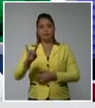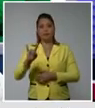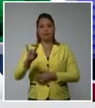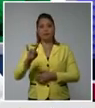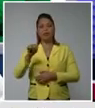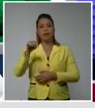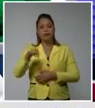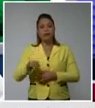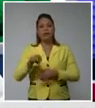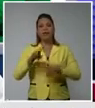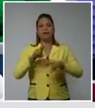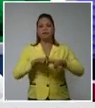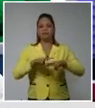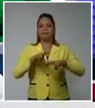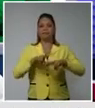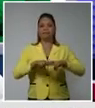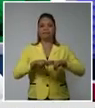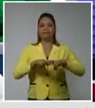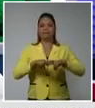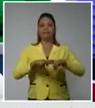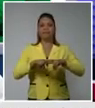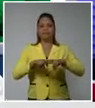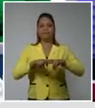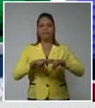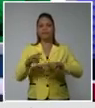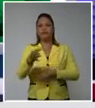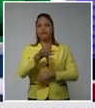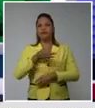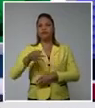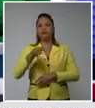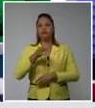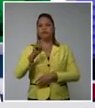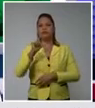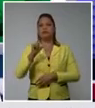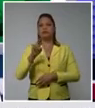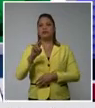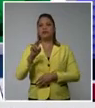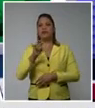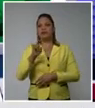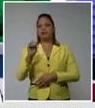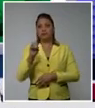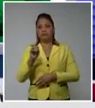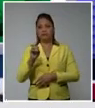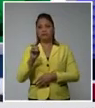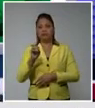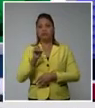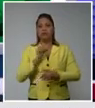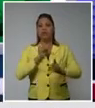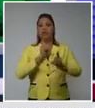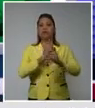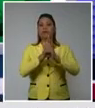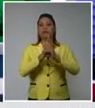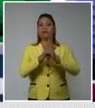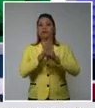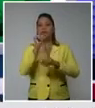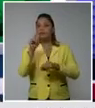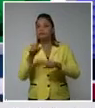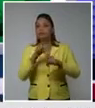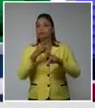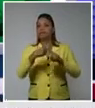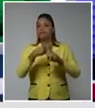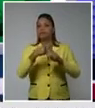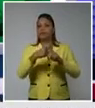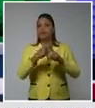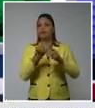de la provincia de La Habana, del municipio El Cerro, contacto de caso positivo ya